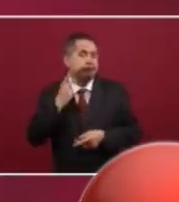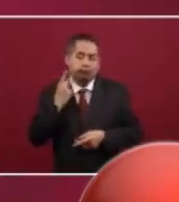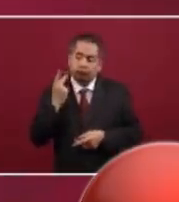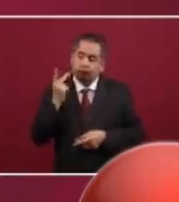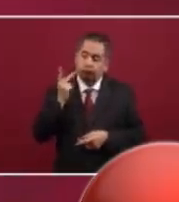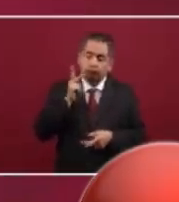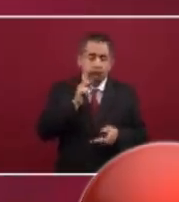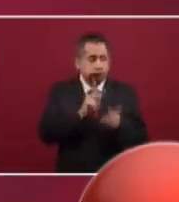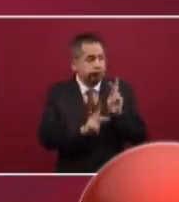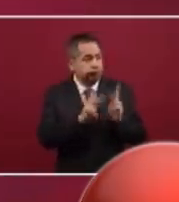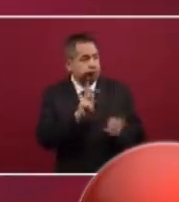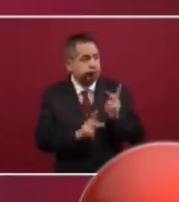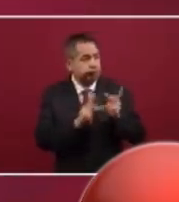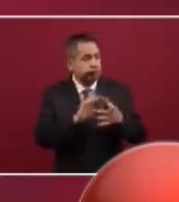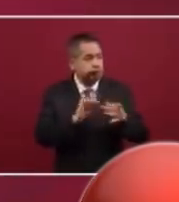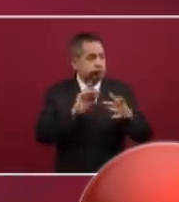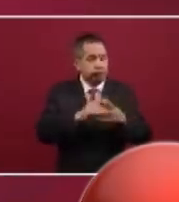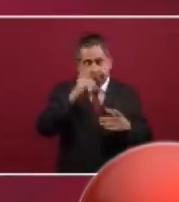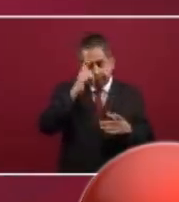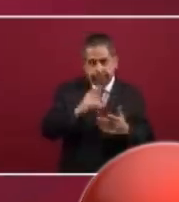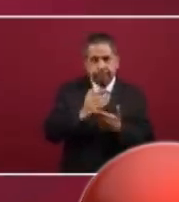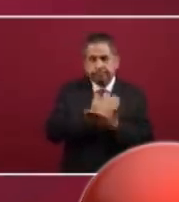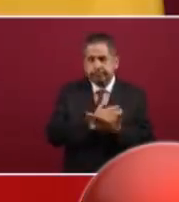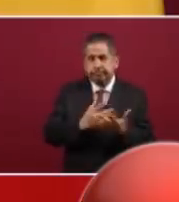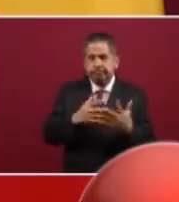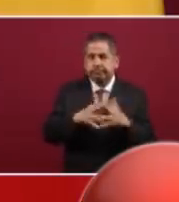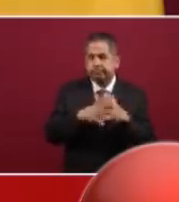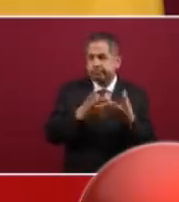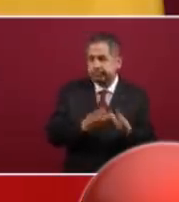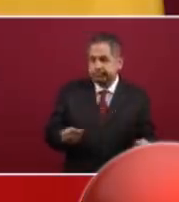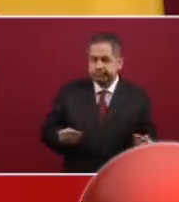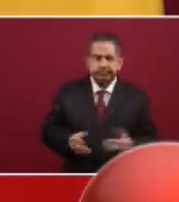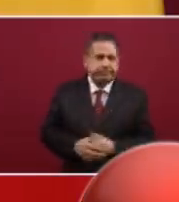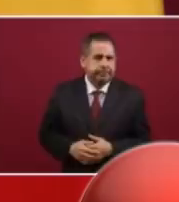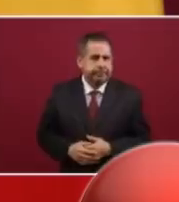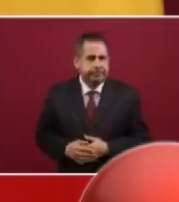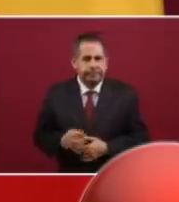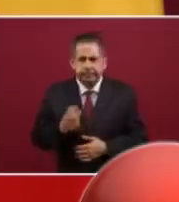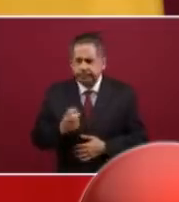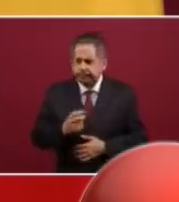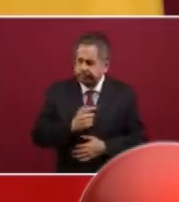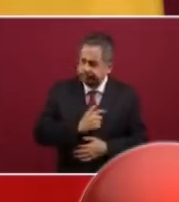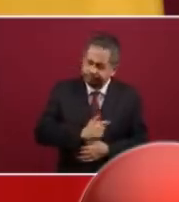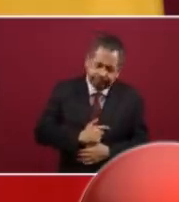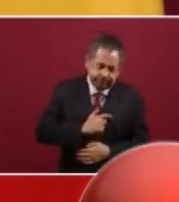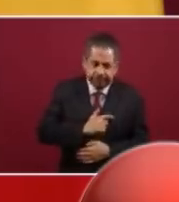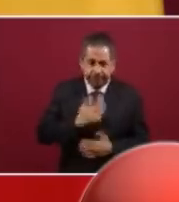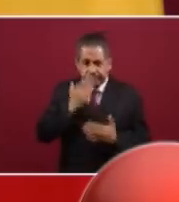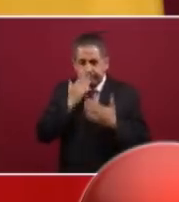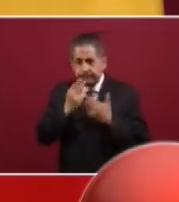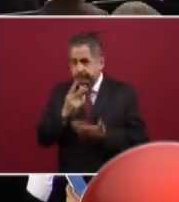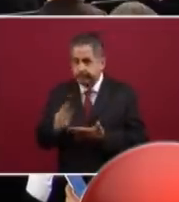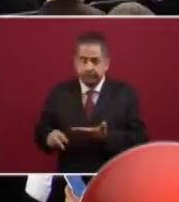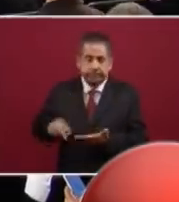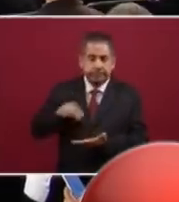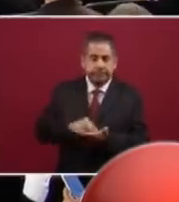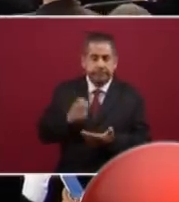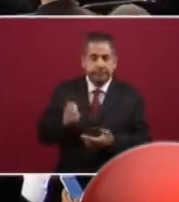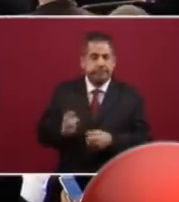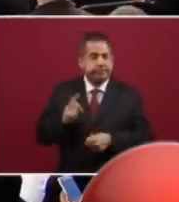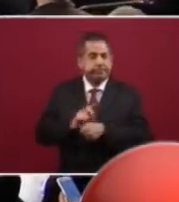para evitar la guerra, entre otras cosas. Nos da muchísimo gusto, mucho gusto estar aquí con